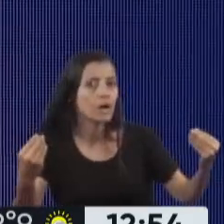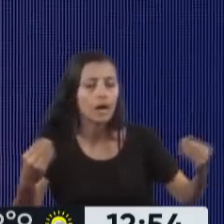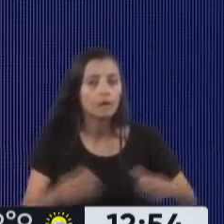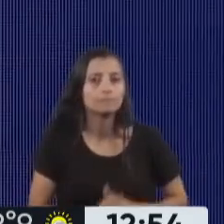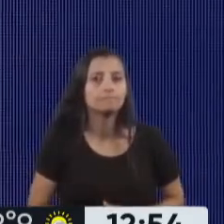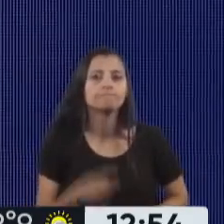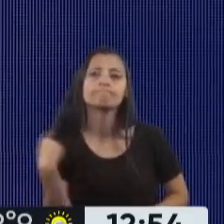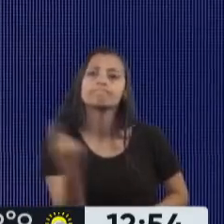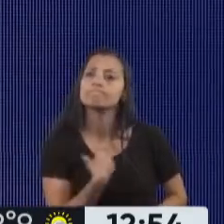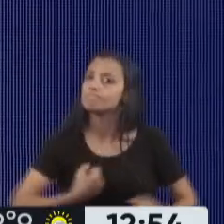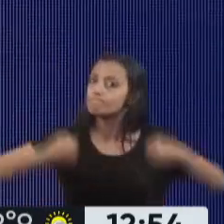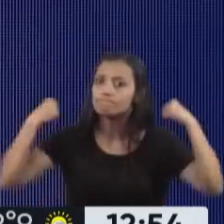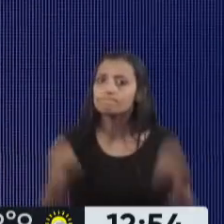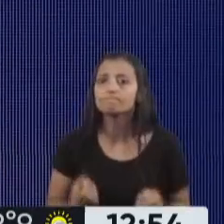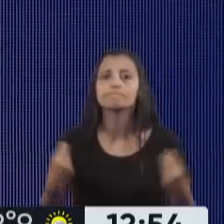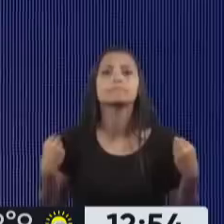lo que se planteó,